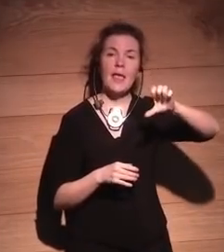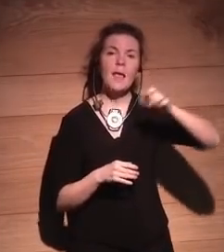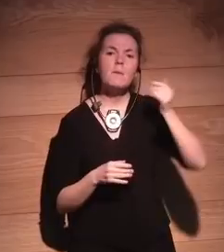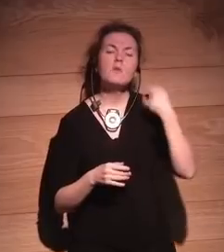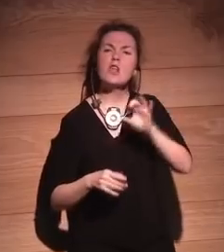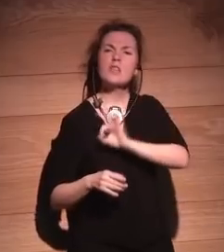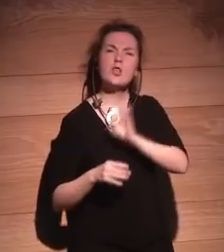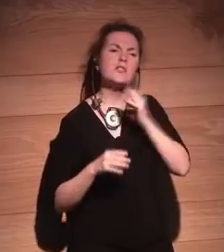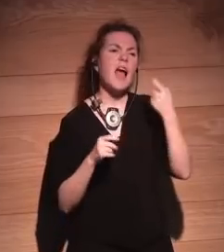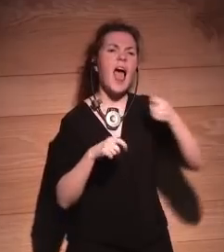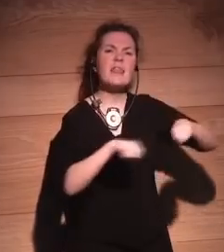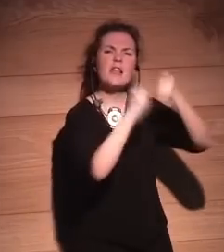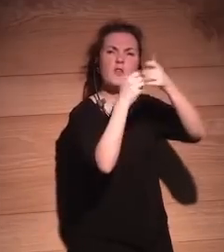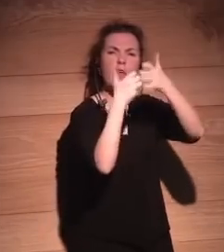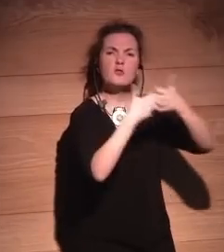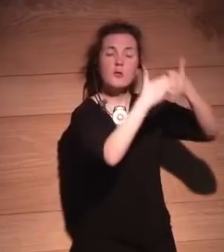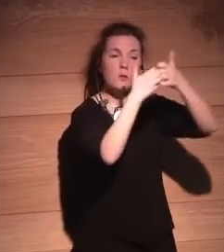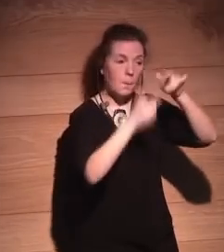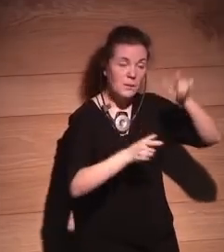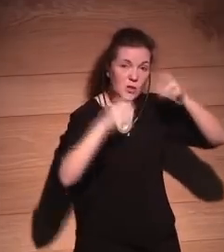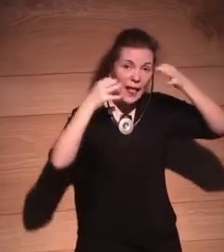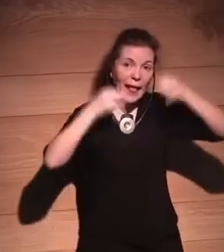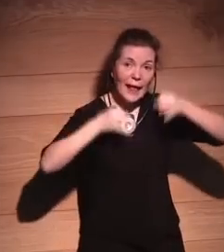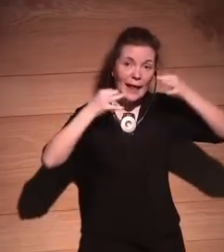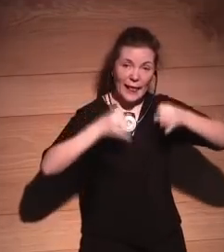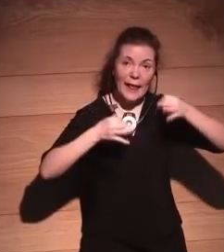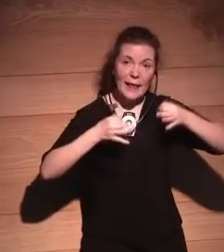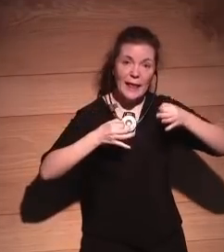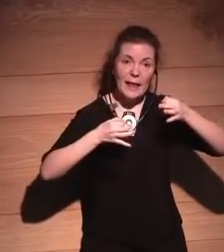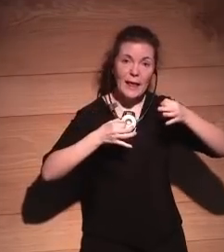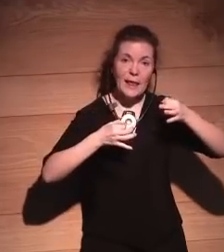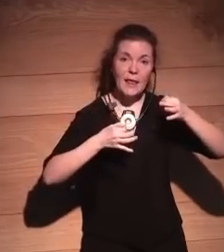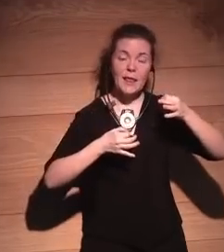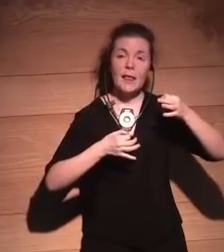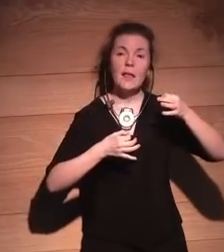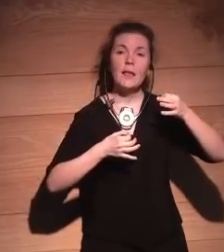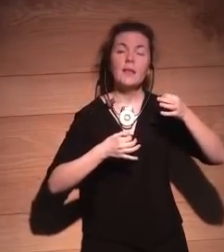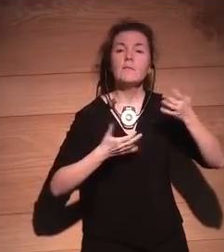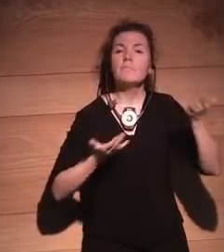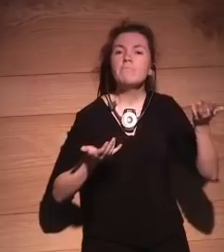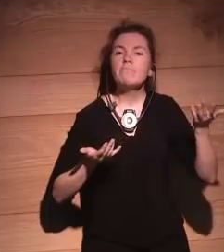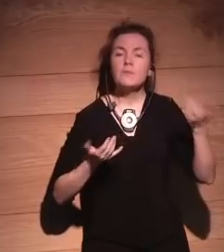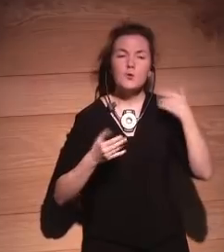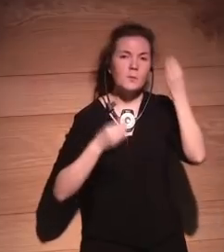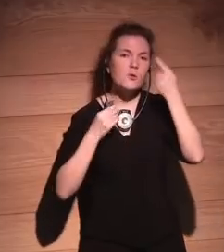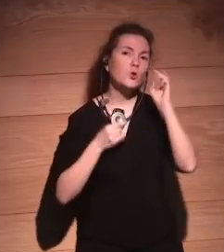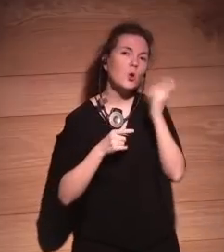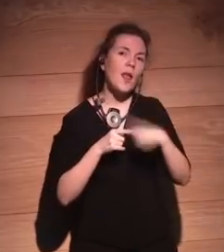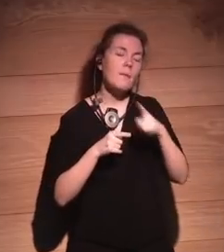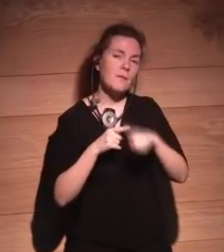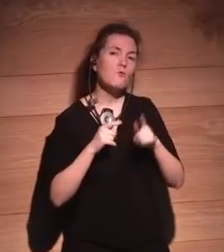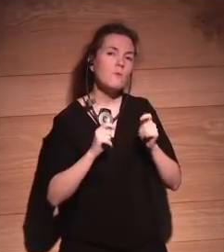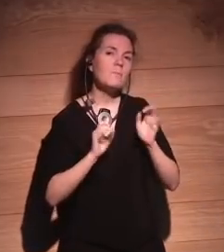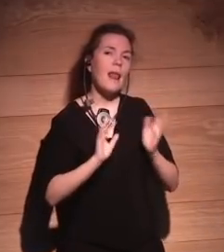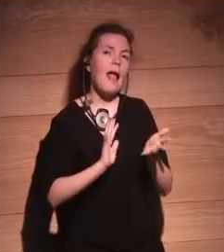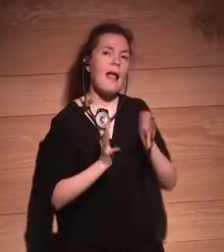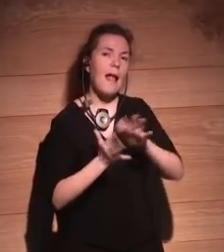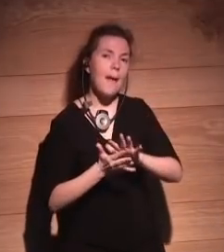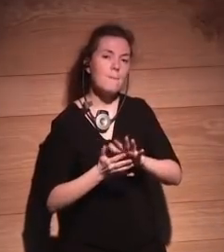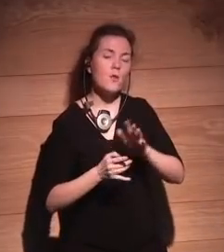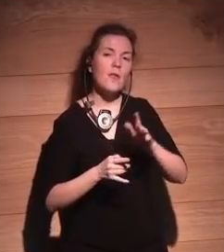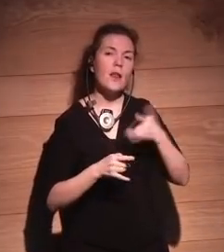están destrozando Estados Unidos. Y el que lo cree, que no hace falta que perciba que es verdad. Entonces yo creo que también es otro elemento de un cambio entre